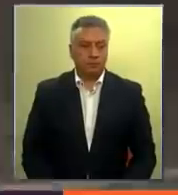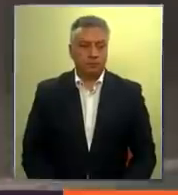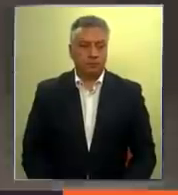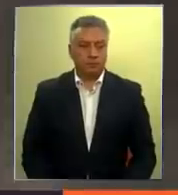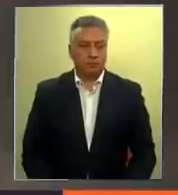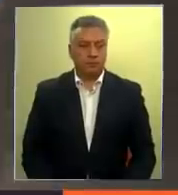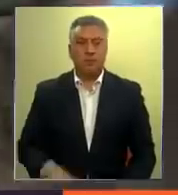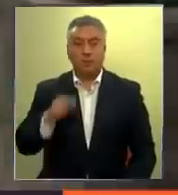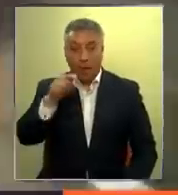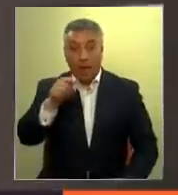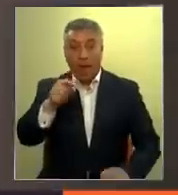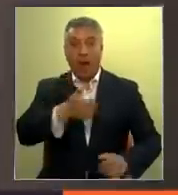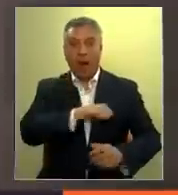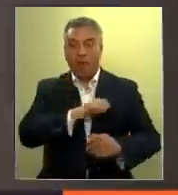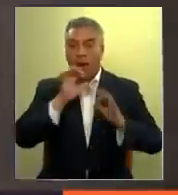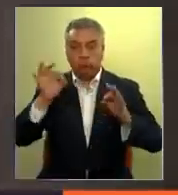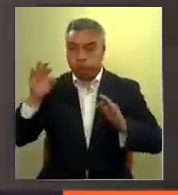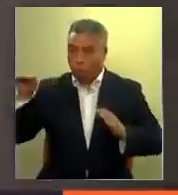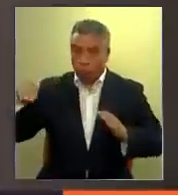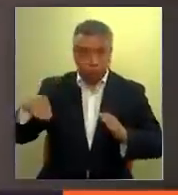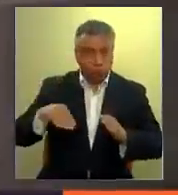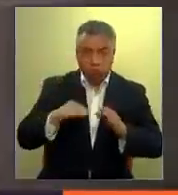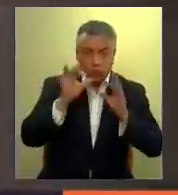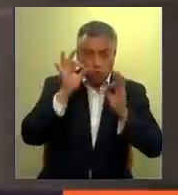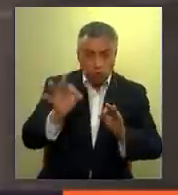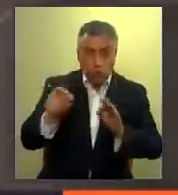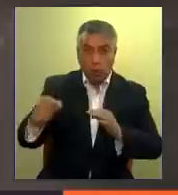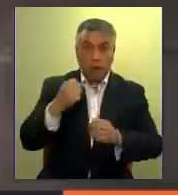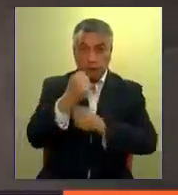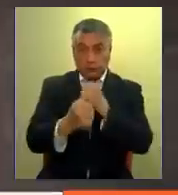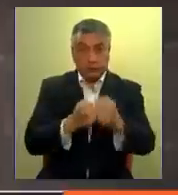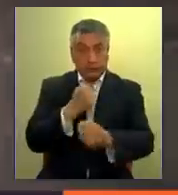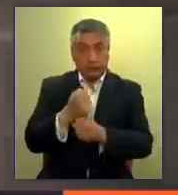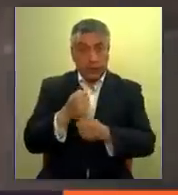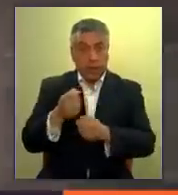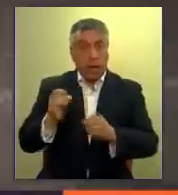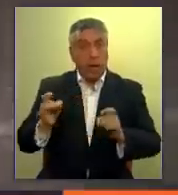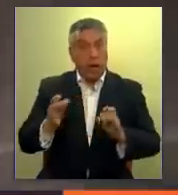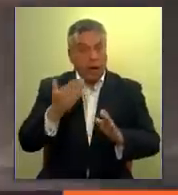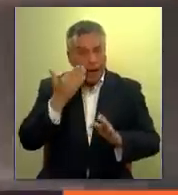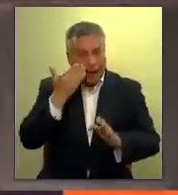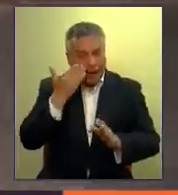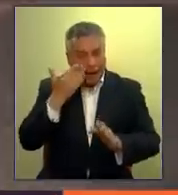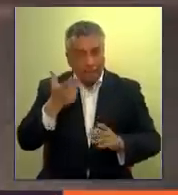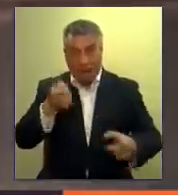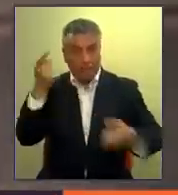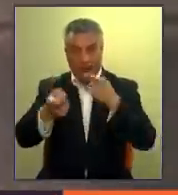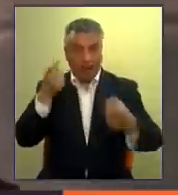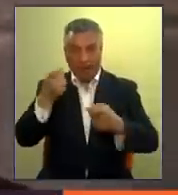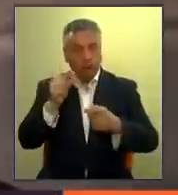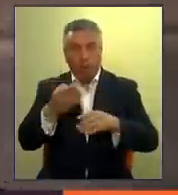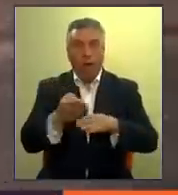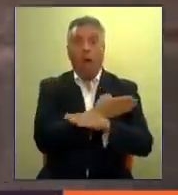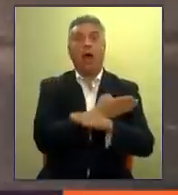Eso hasta que apareció la policía, justo antes que la pelea pasara de los golpes a los disparos.